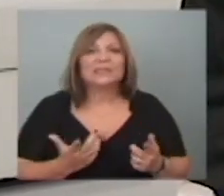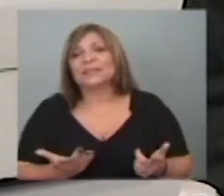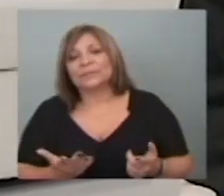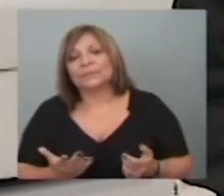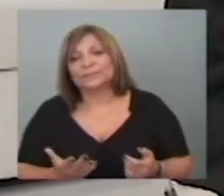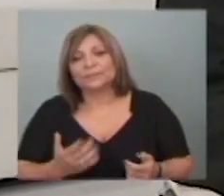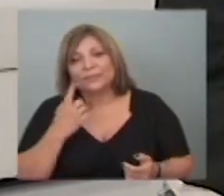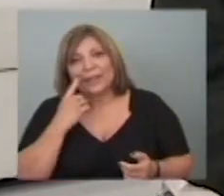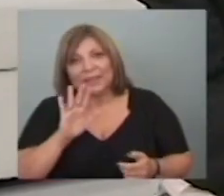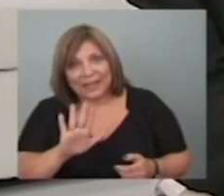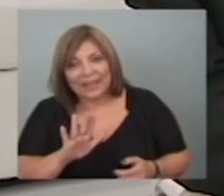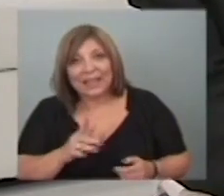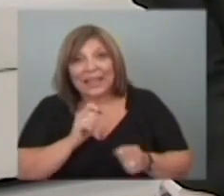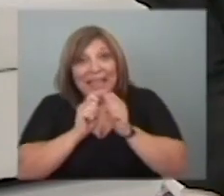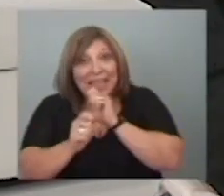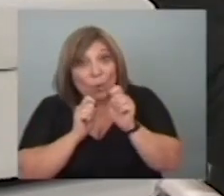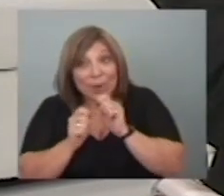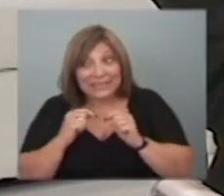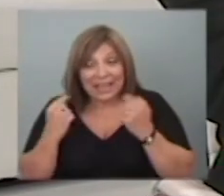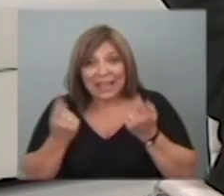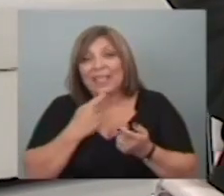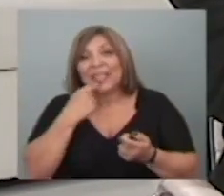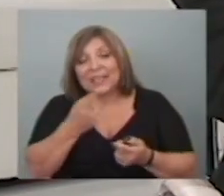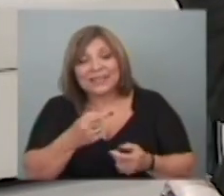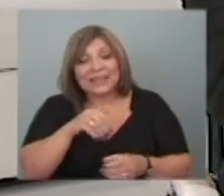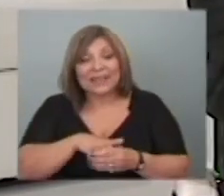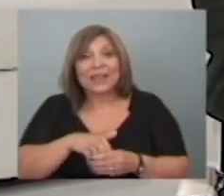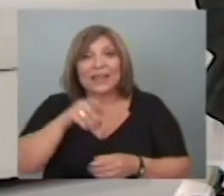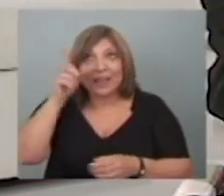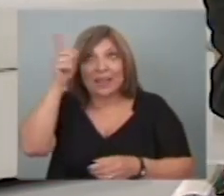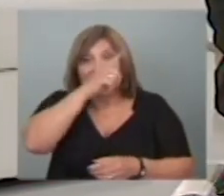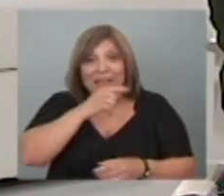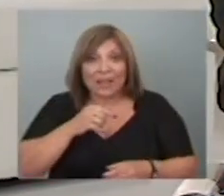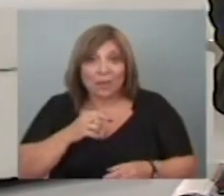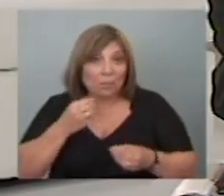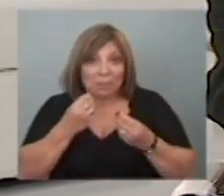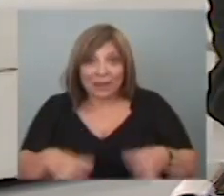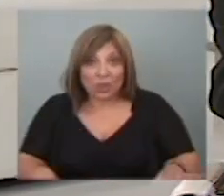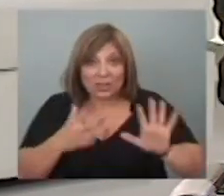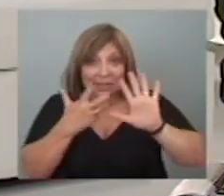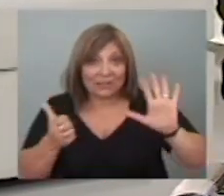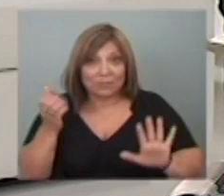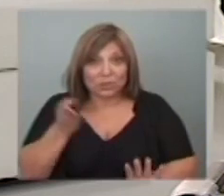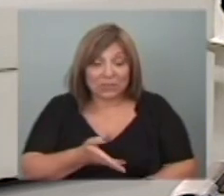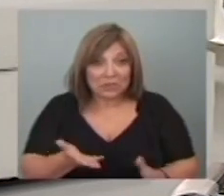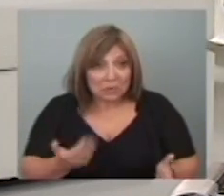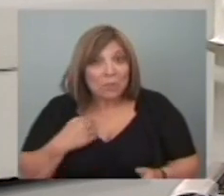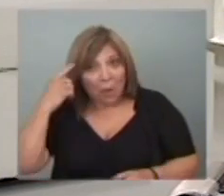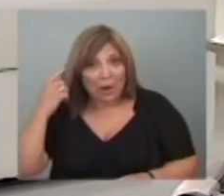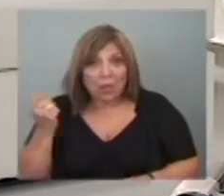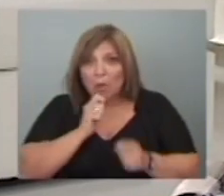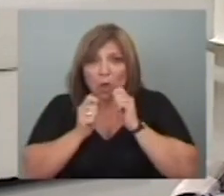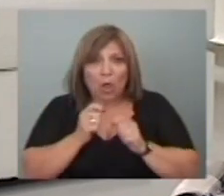a ver, las encuestas a veces daban que el voto epistolar salía y perdió con un 36%. Yo me acuerdo una